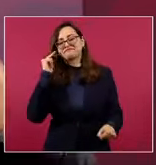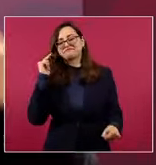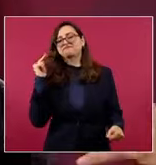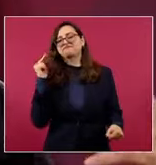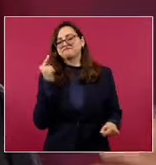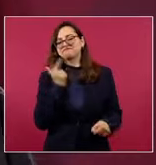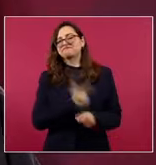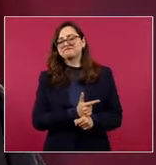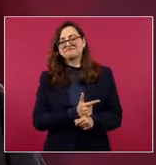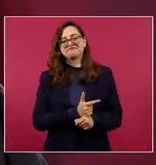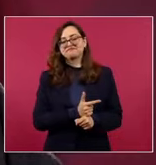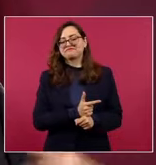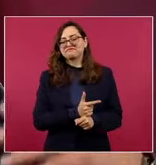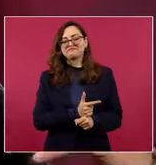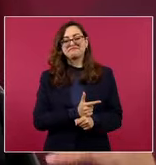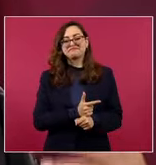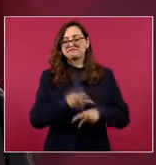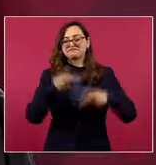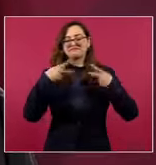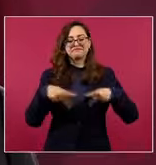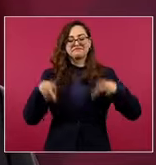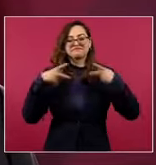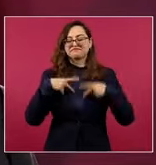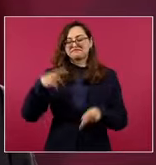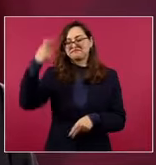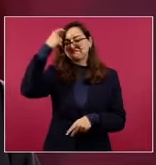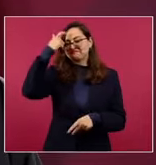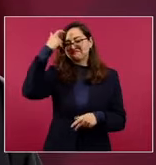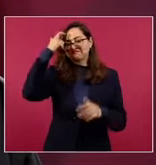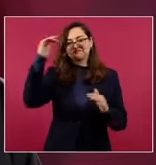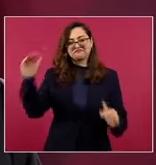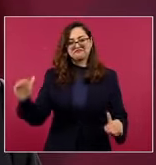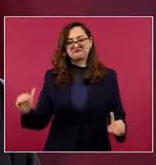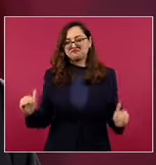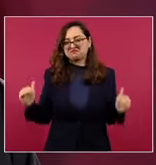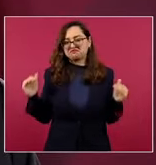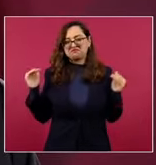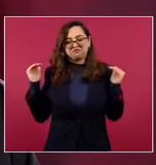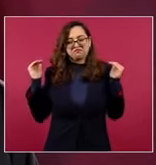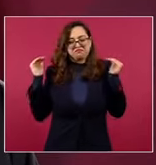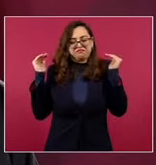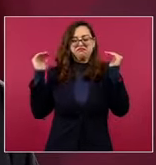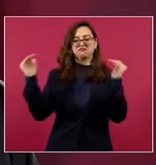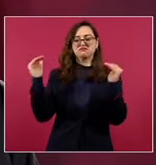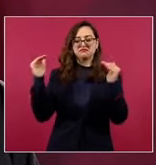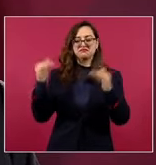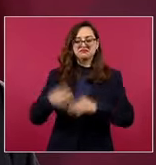muy consciente, un pueblo que es mucha pieza.